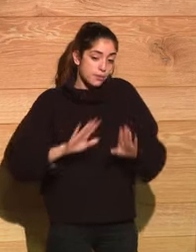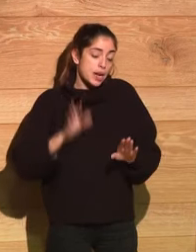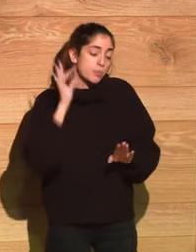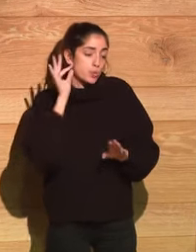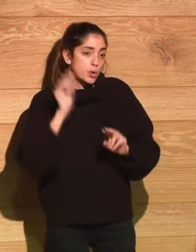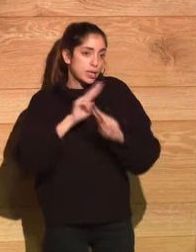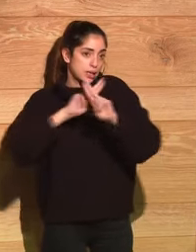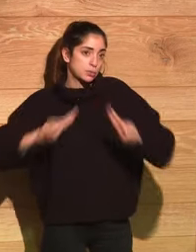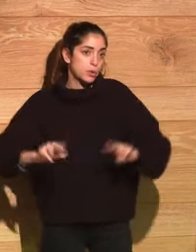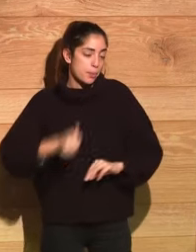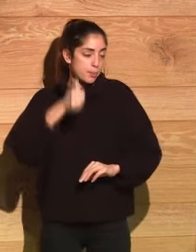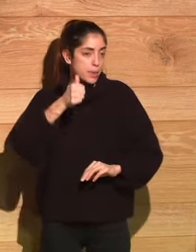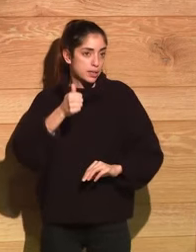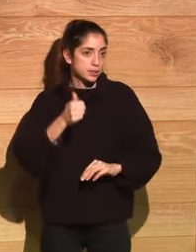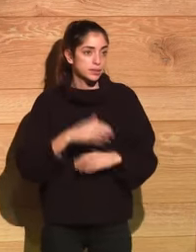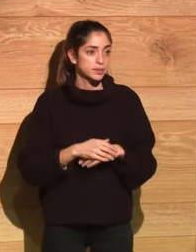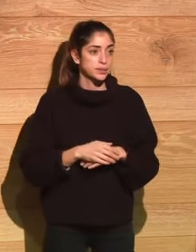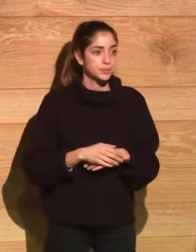censurables.